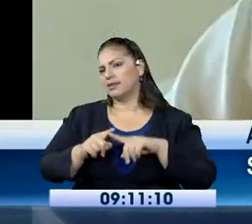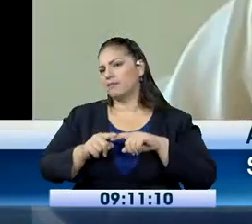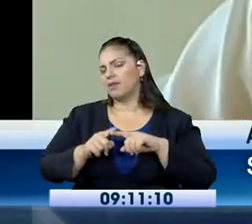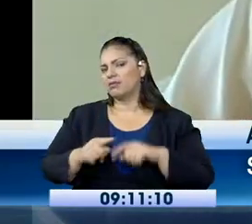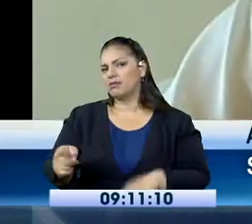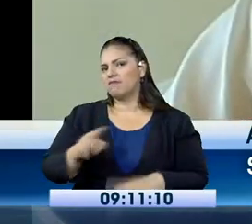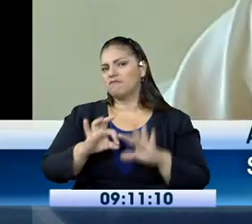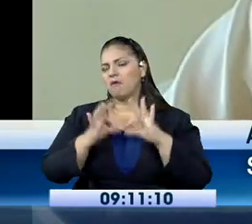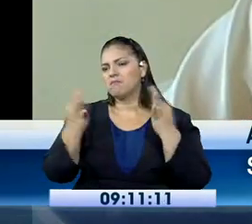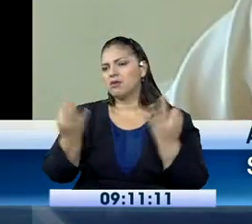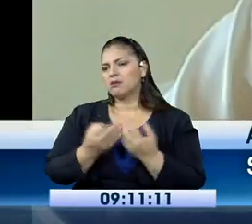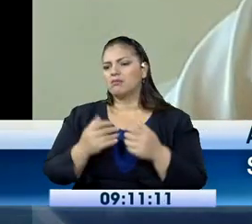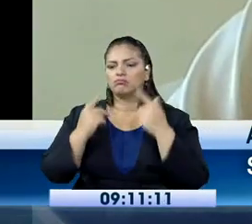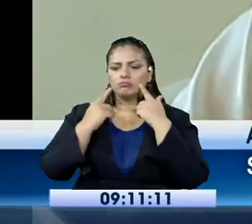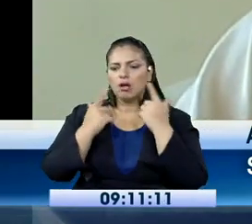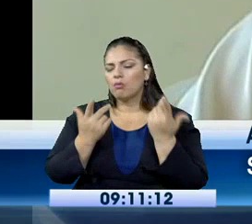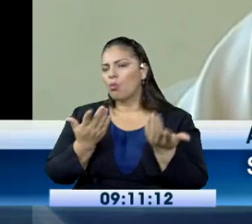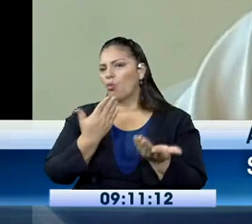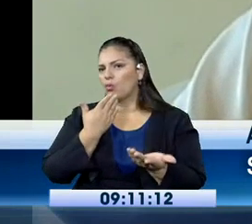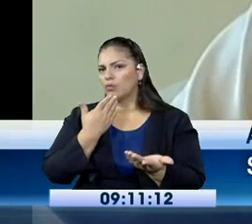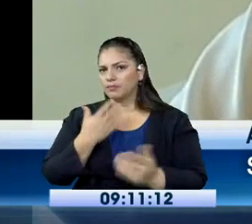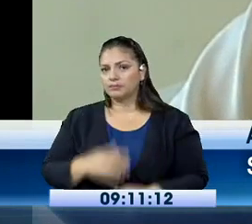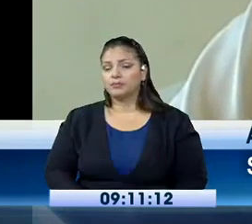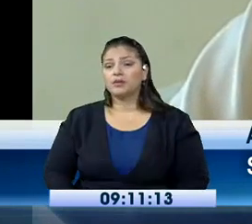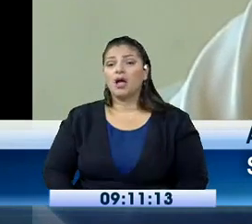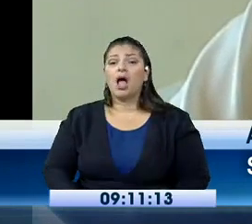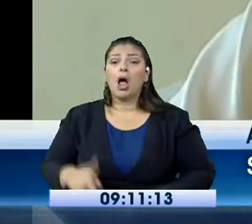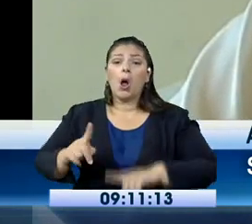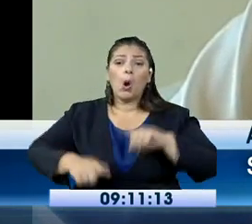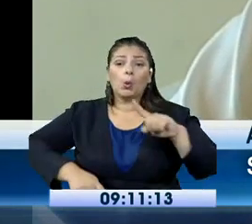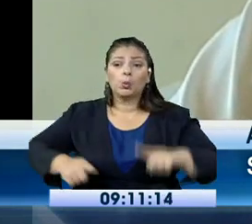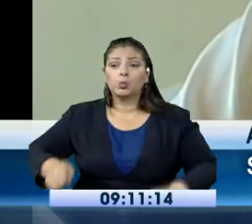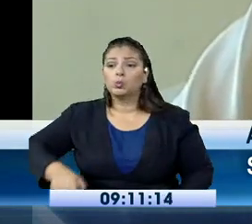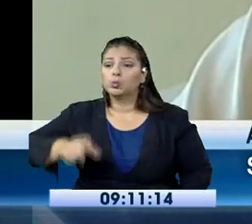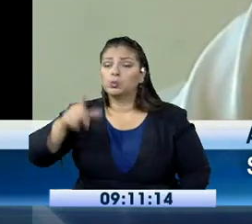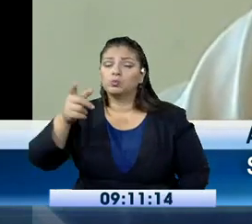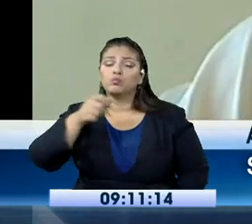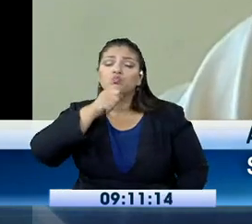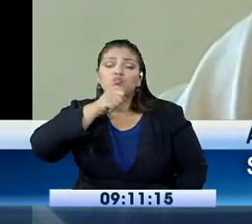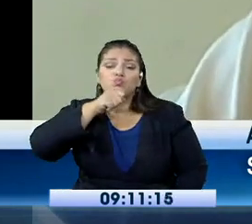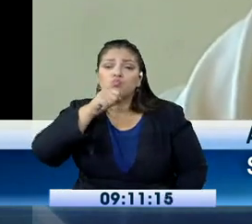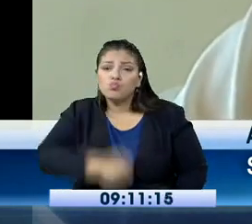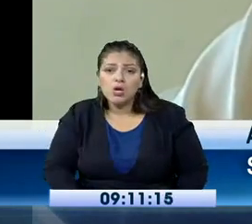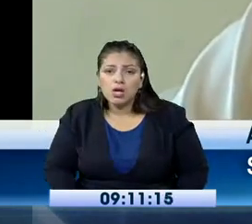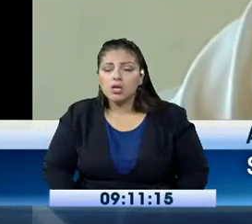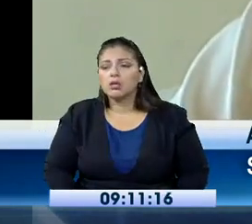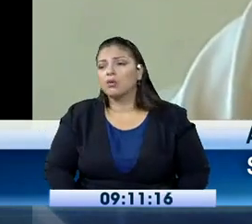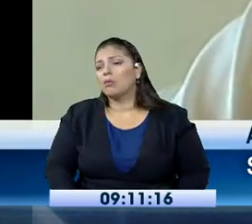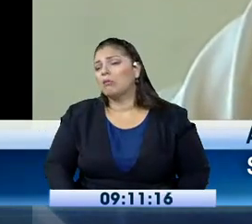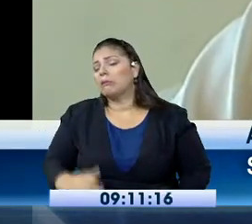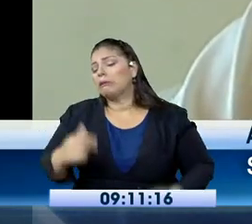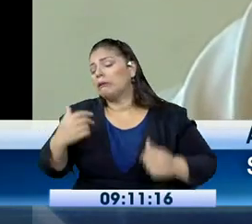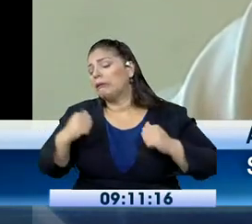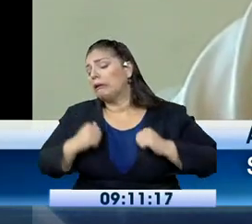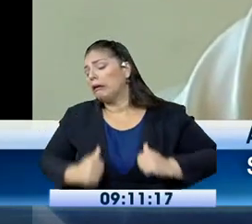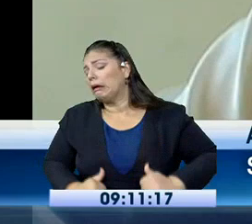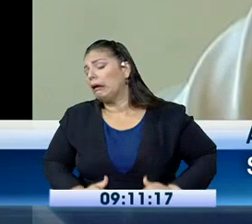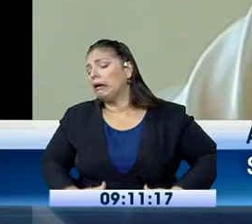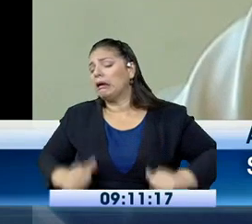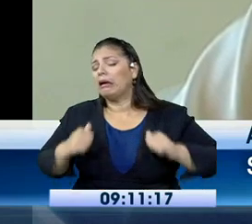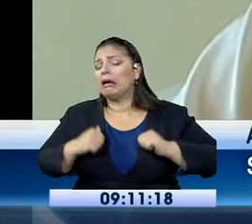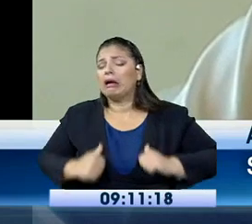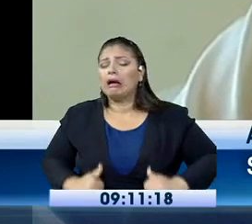solo, como decía, es una enfermedad crónica la que los lleva al suicidio, sino también pobreza y soledad, sobre todo